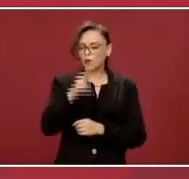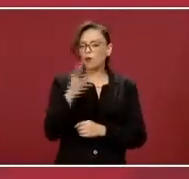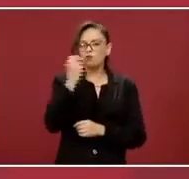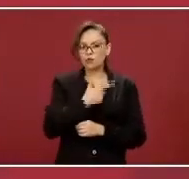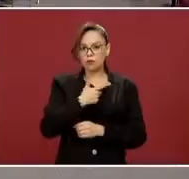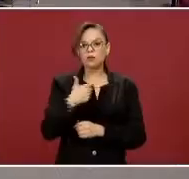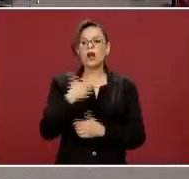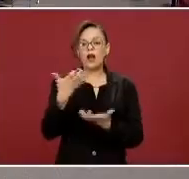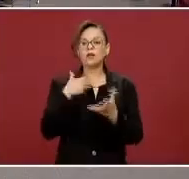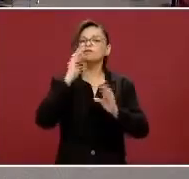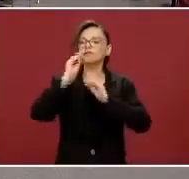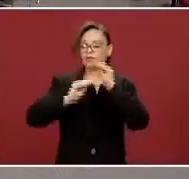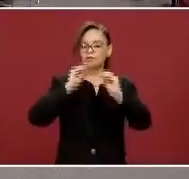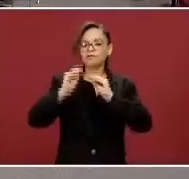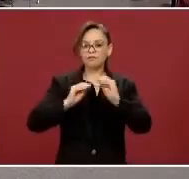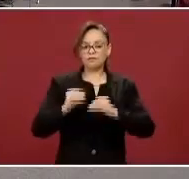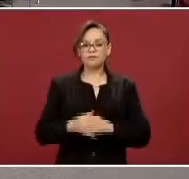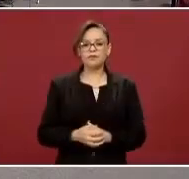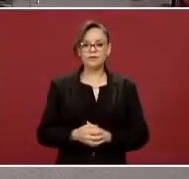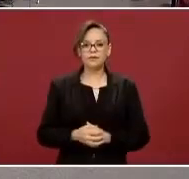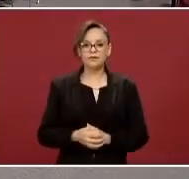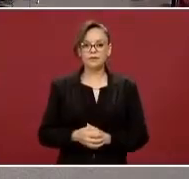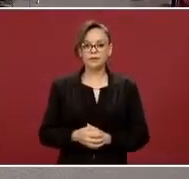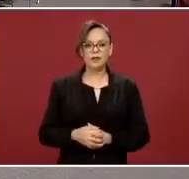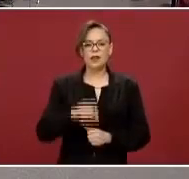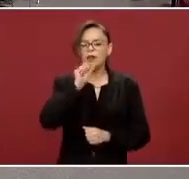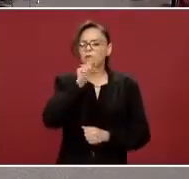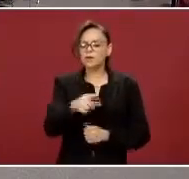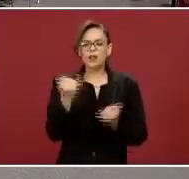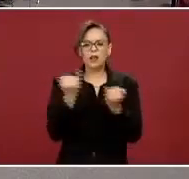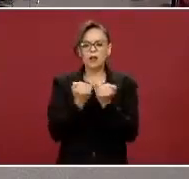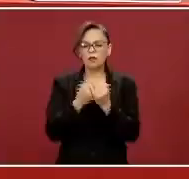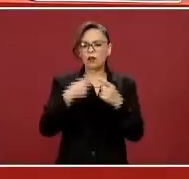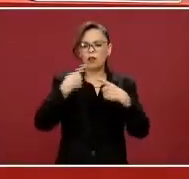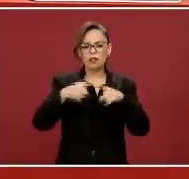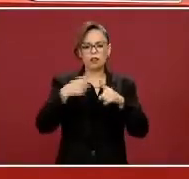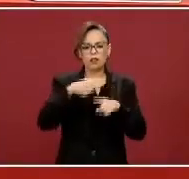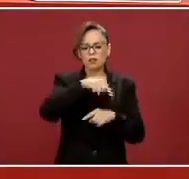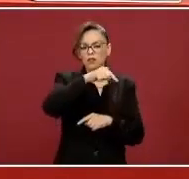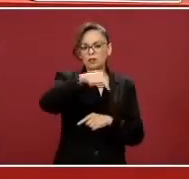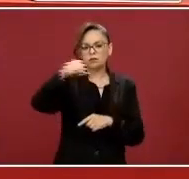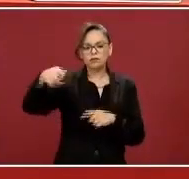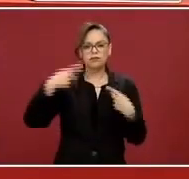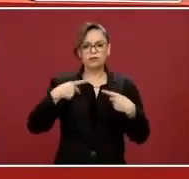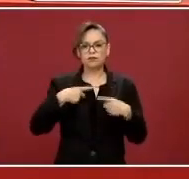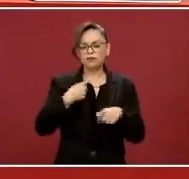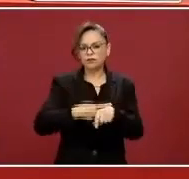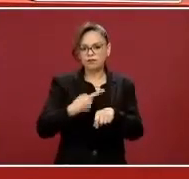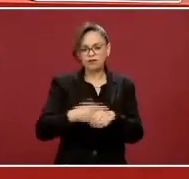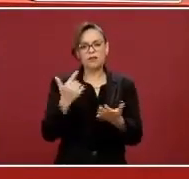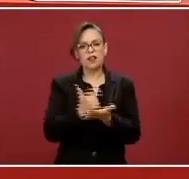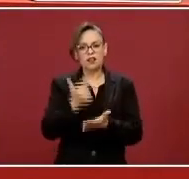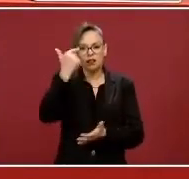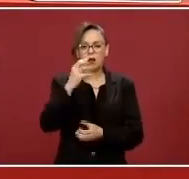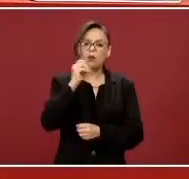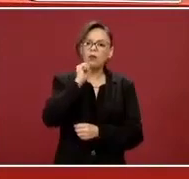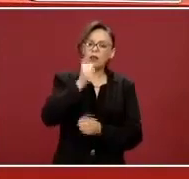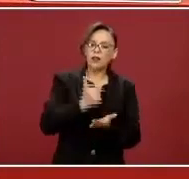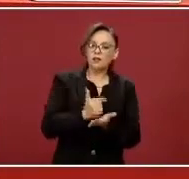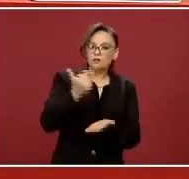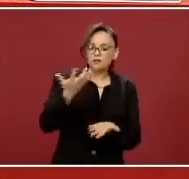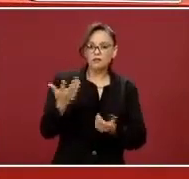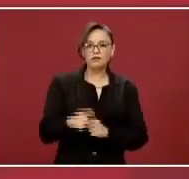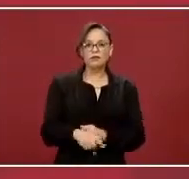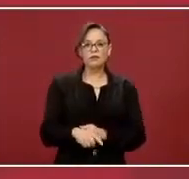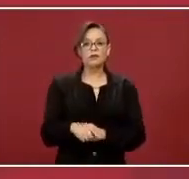subiendo. Gruesamente se distribuyen igual que el resto de los casos, tanto en términos de sus características, graves, no graves,